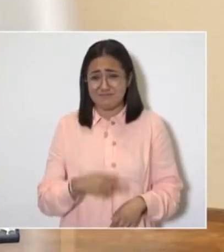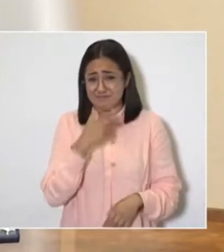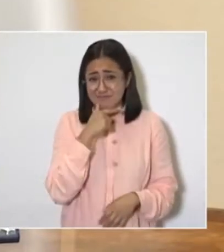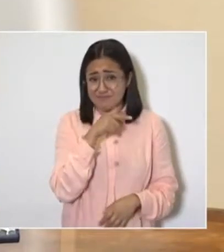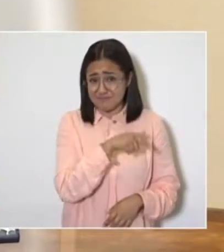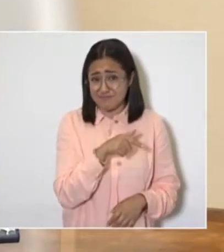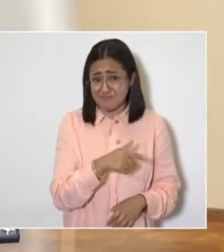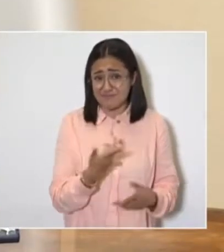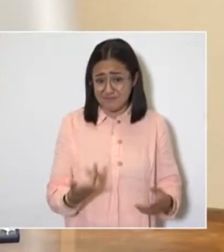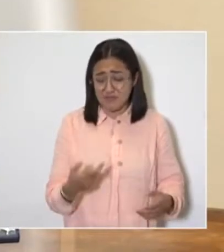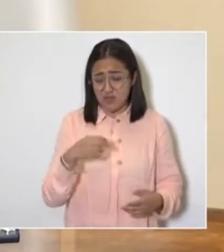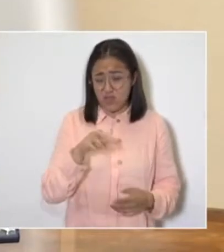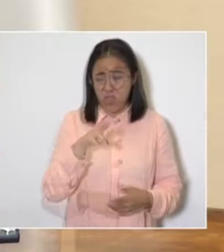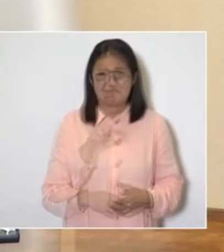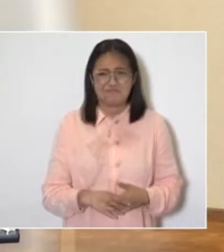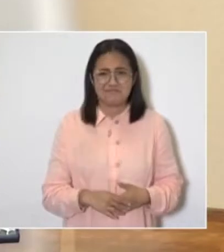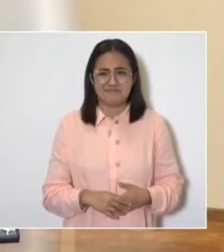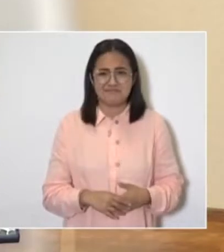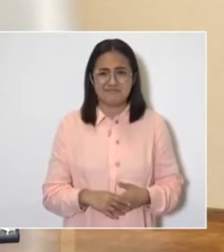dirigió a Fernández Noroña.